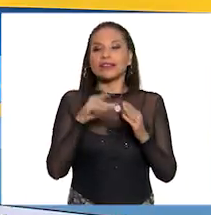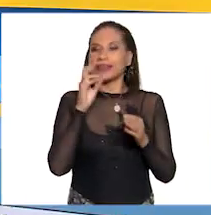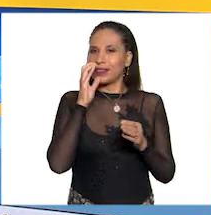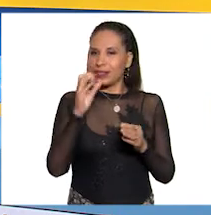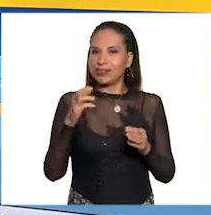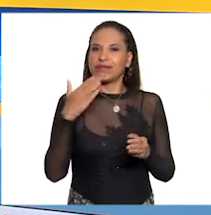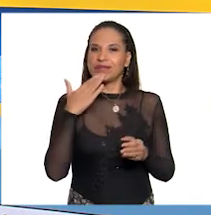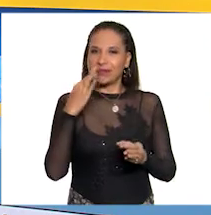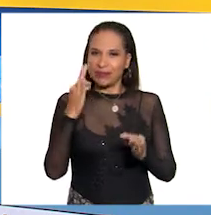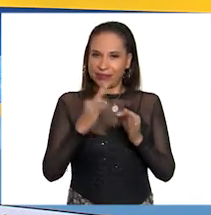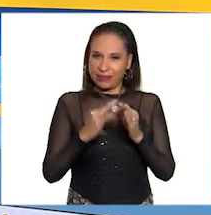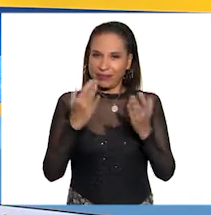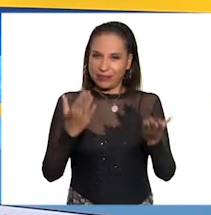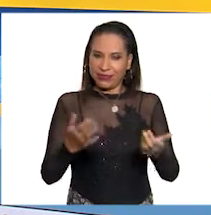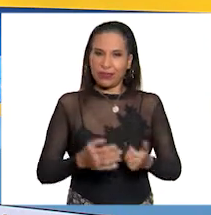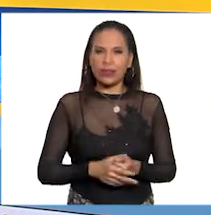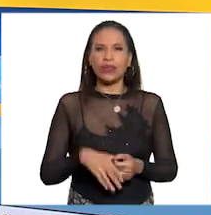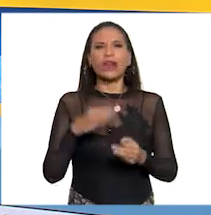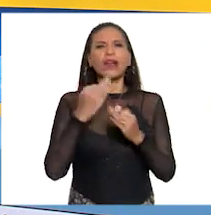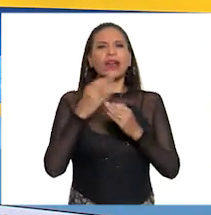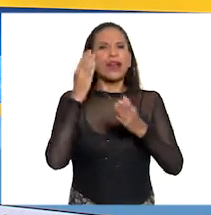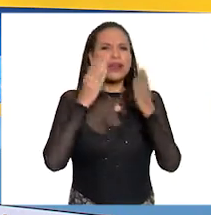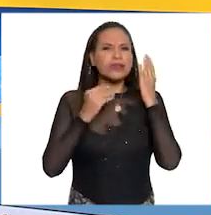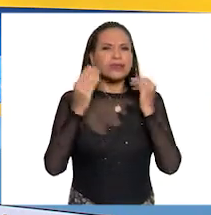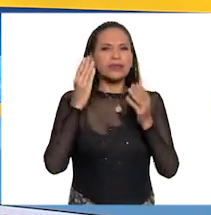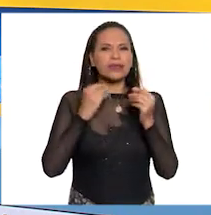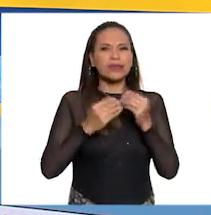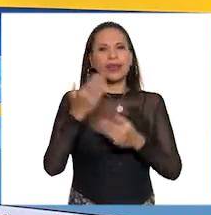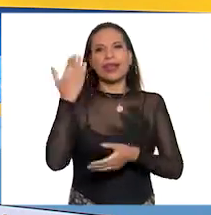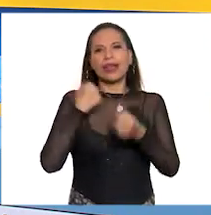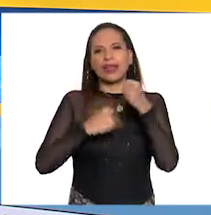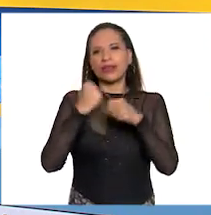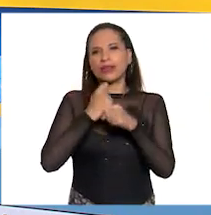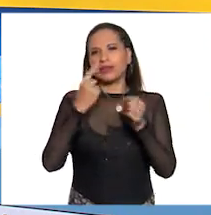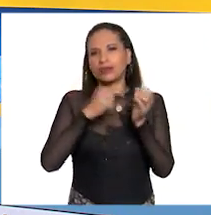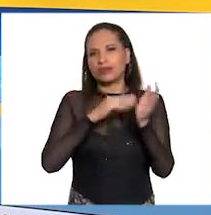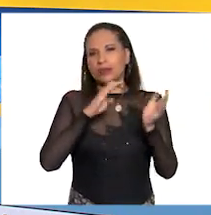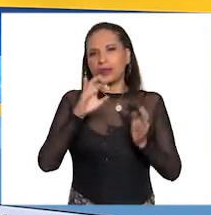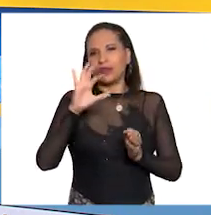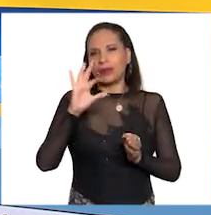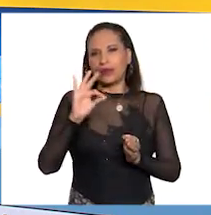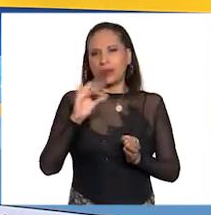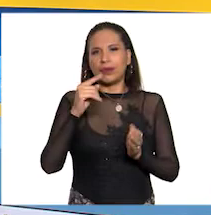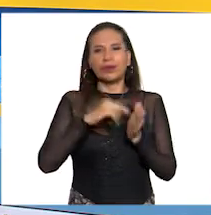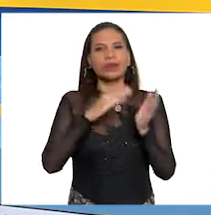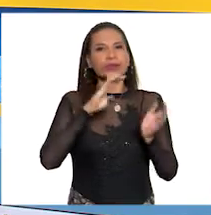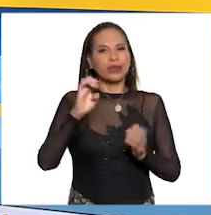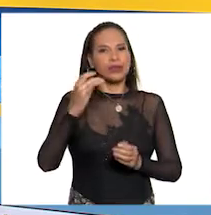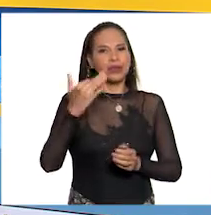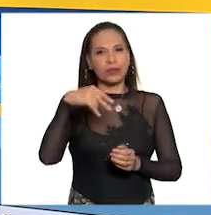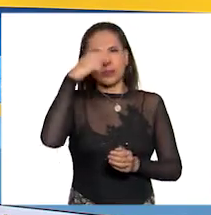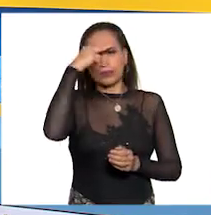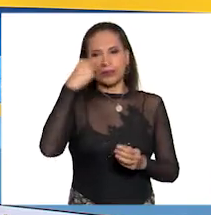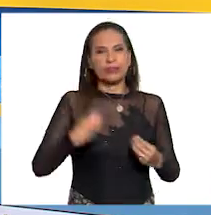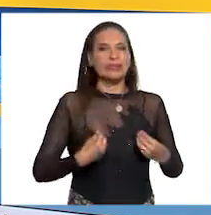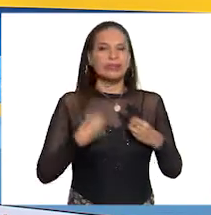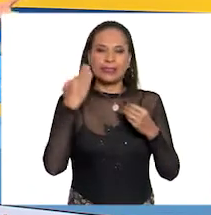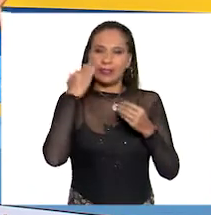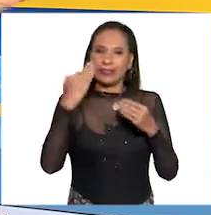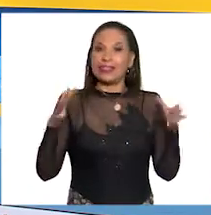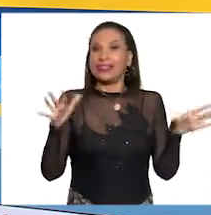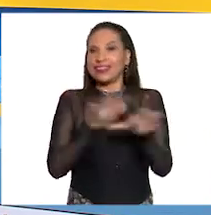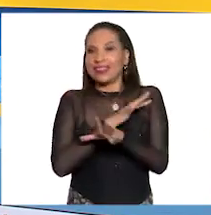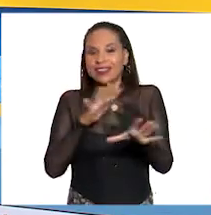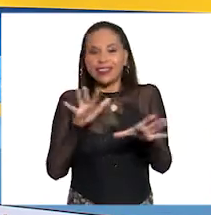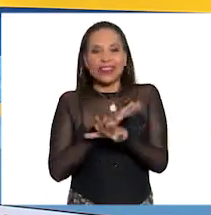contestado correctamente, ¿eh? Como hemos aprendido, en las décadas de 1940 y 1950, México vivía una época de